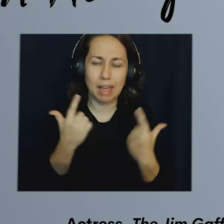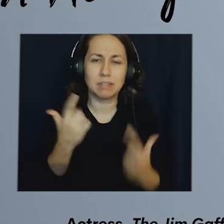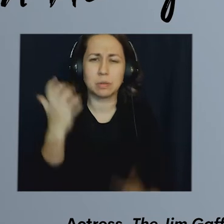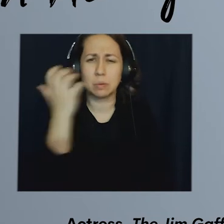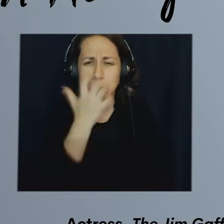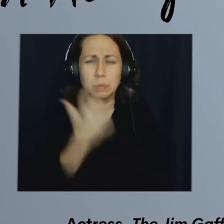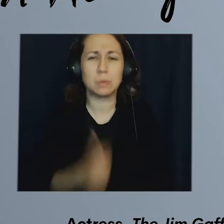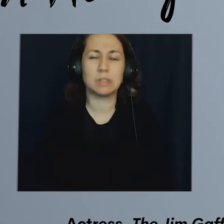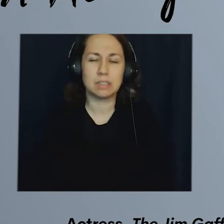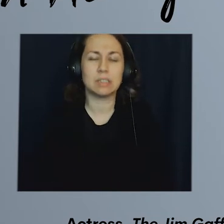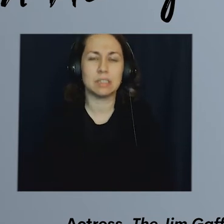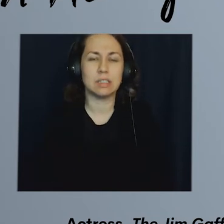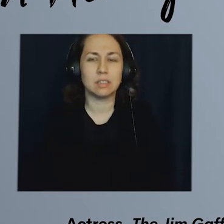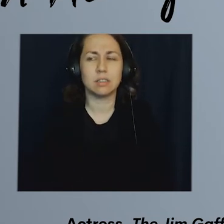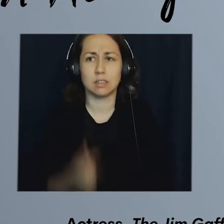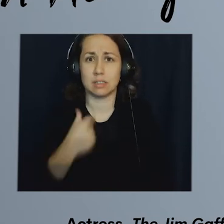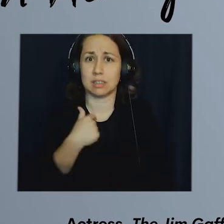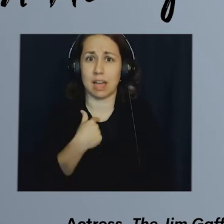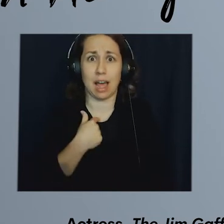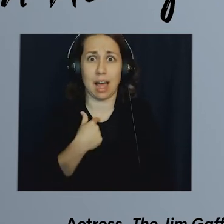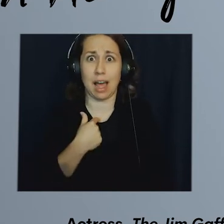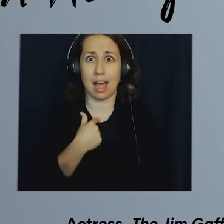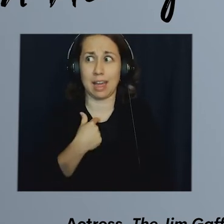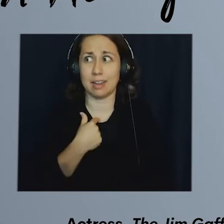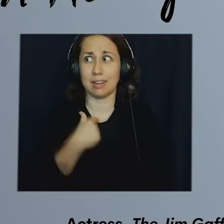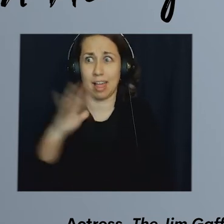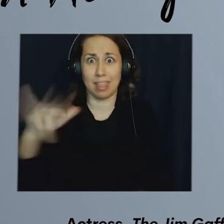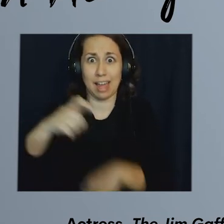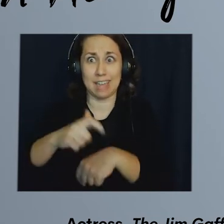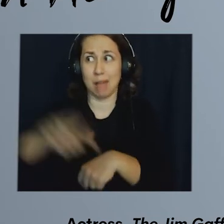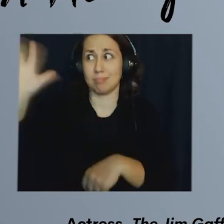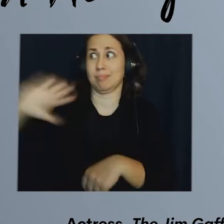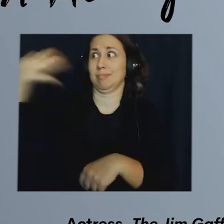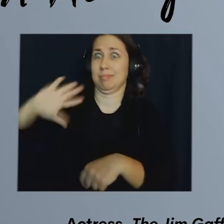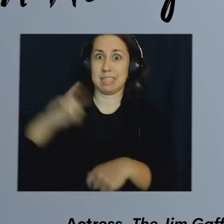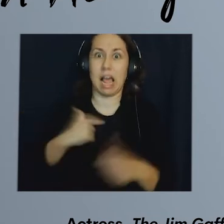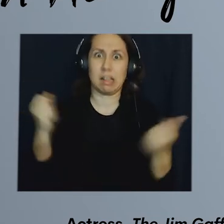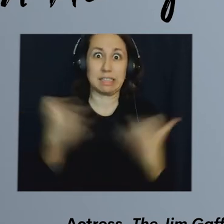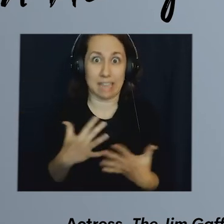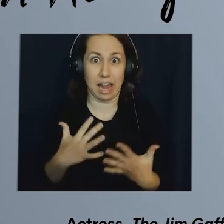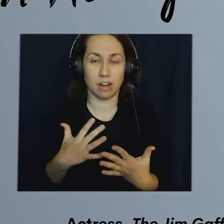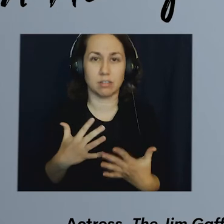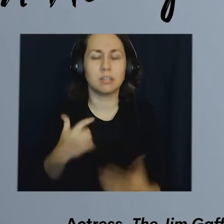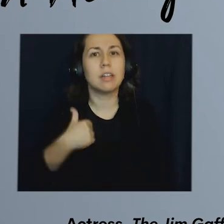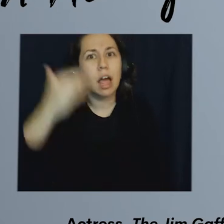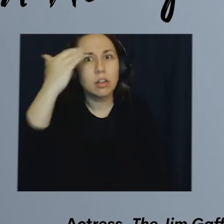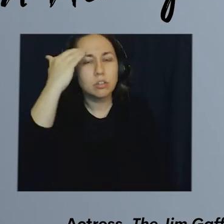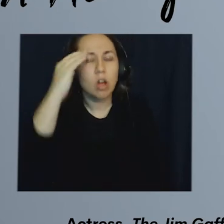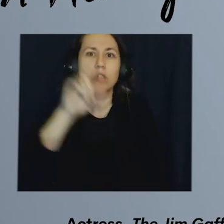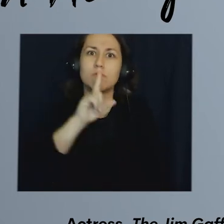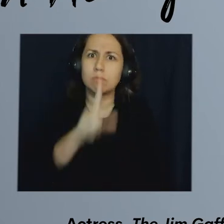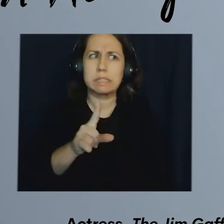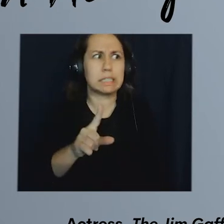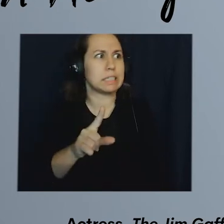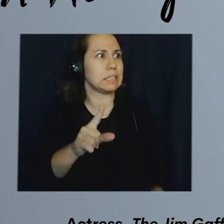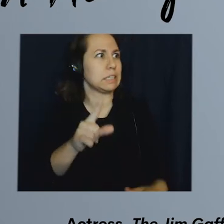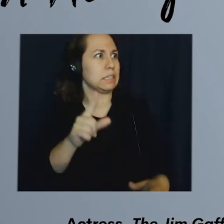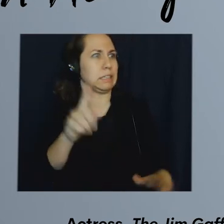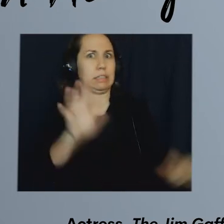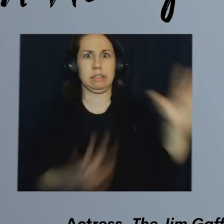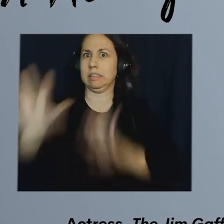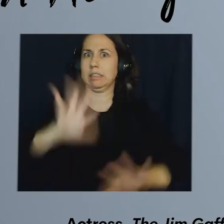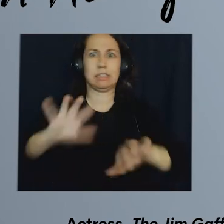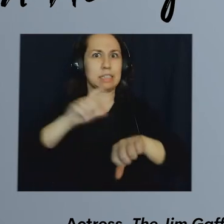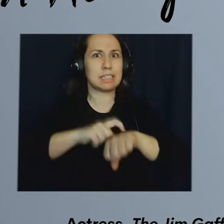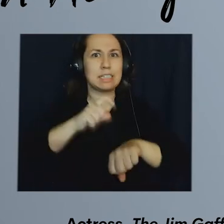este año de su vida y yo tenía miedo y sé que estos son momentos intensos